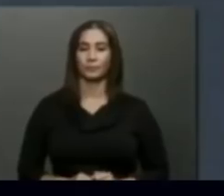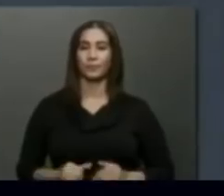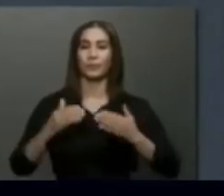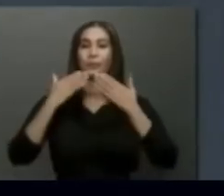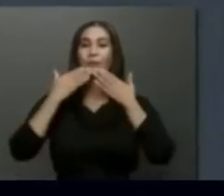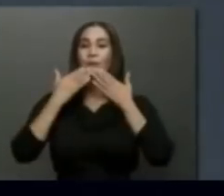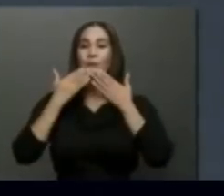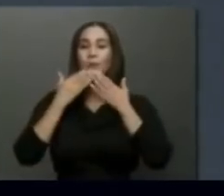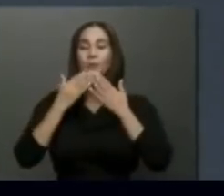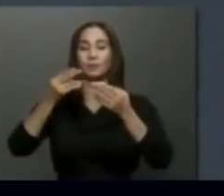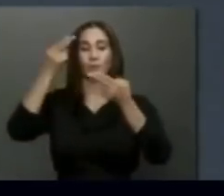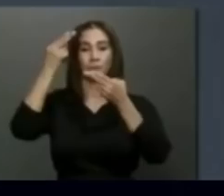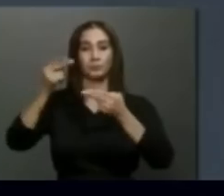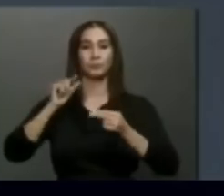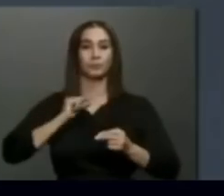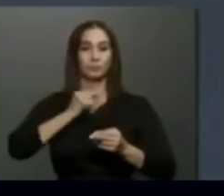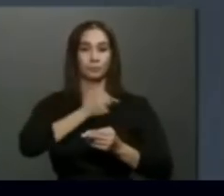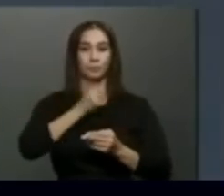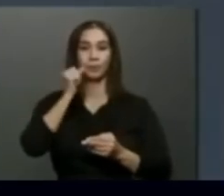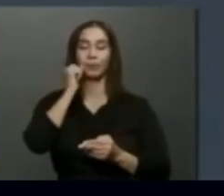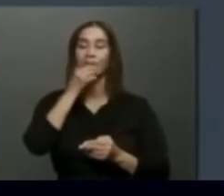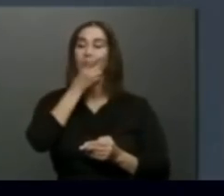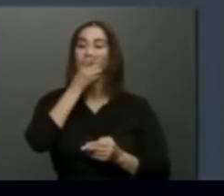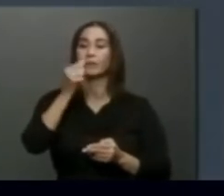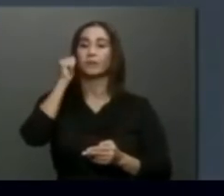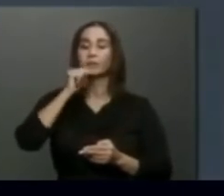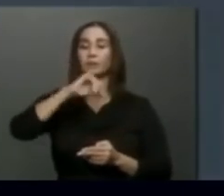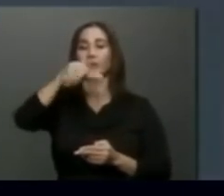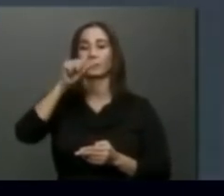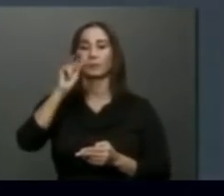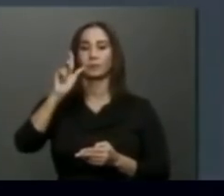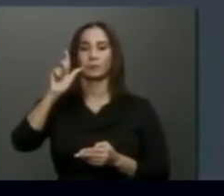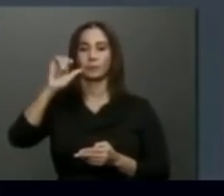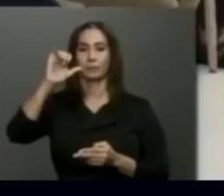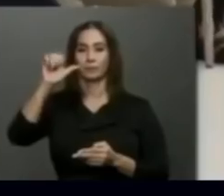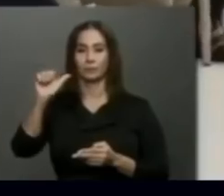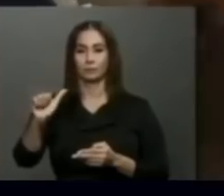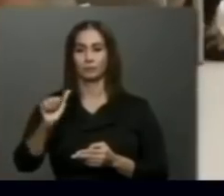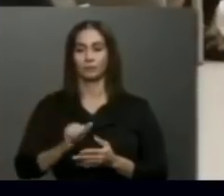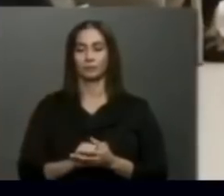Muchísimas gracias a la honorable gobernadora de Santo Domingo, señora Julia Druyal.